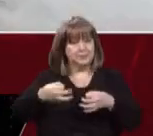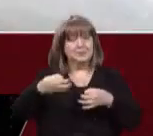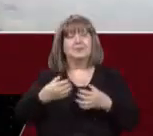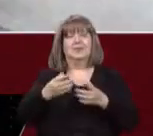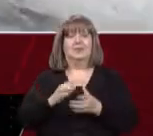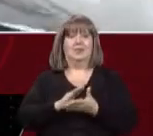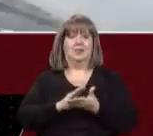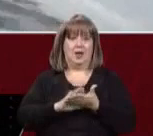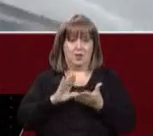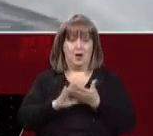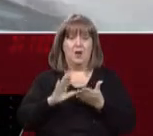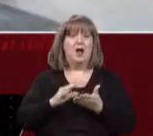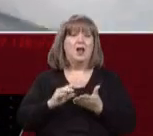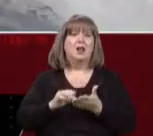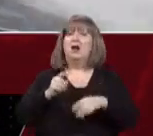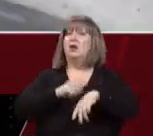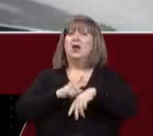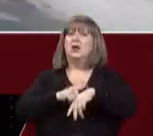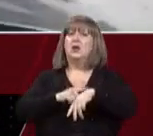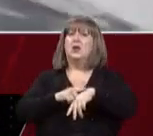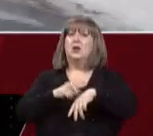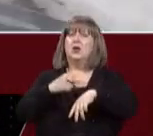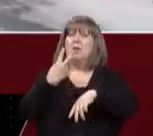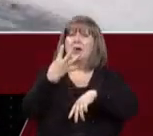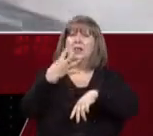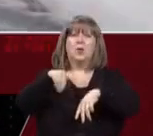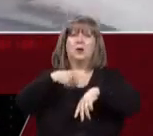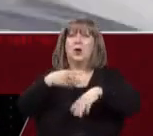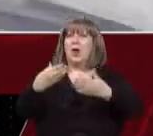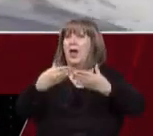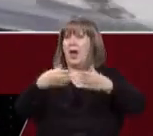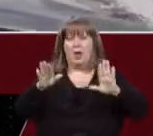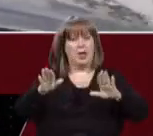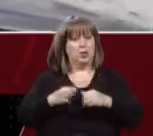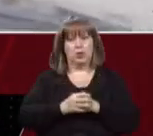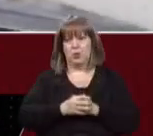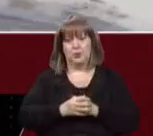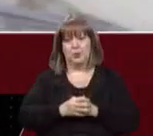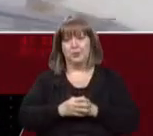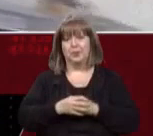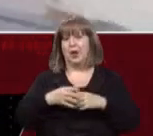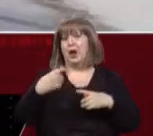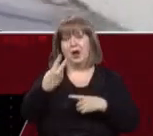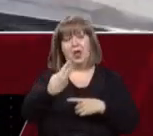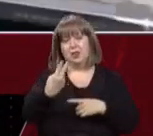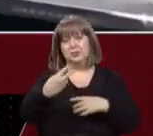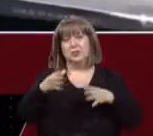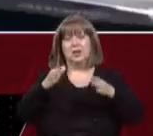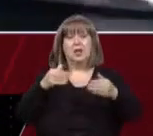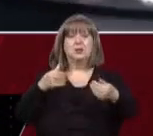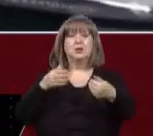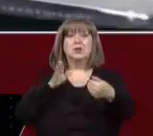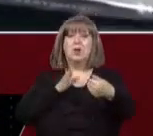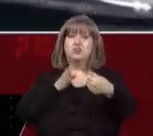manera definitiva y va a ser también con el horario de las 24 horas Así es 24 horas va a estar funcionando lo que bueno creemos que va a